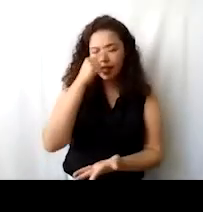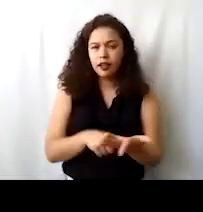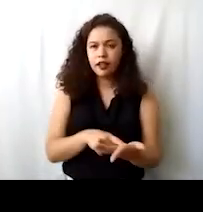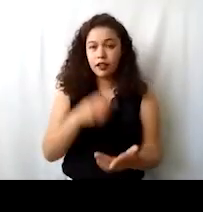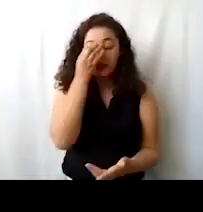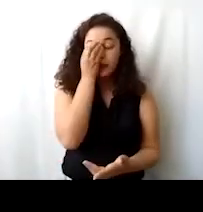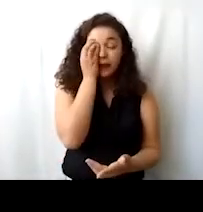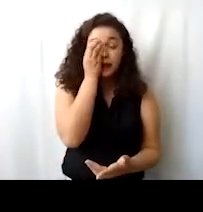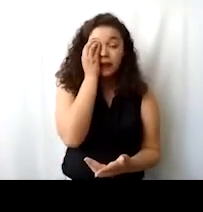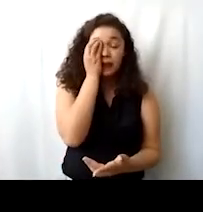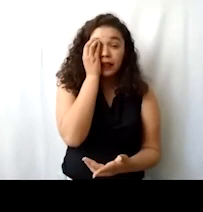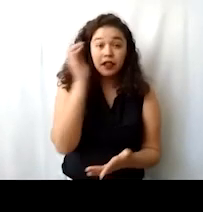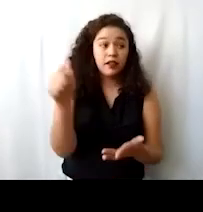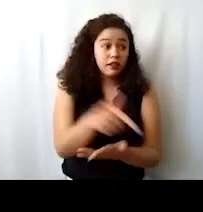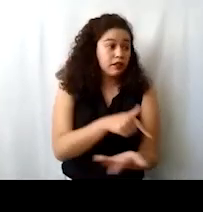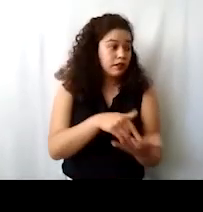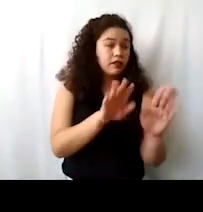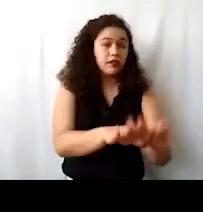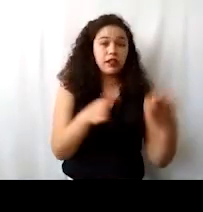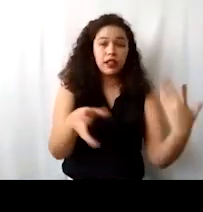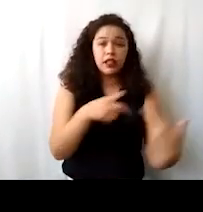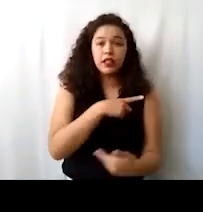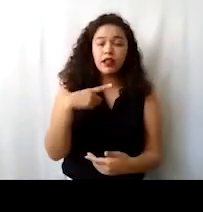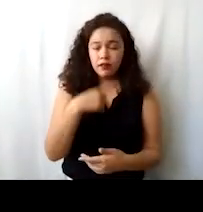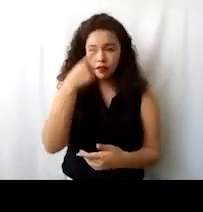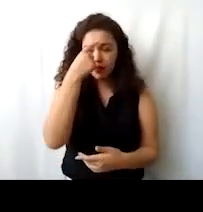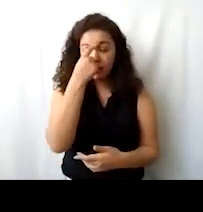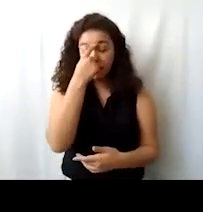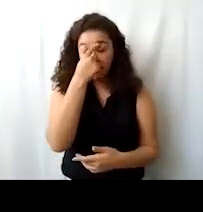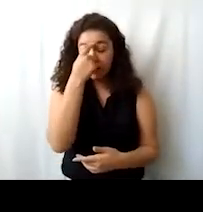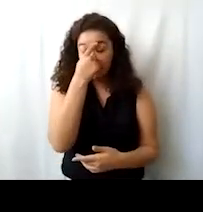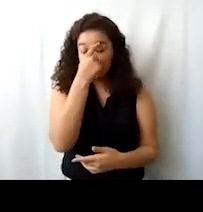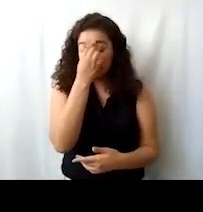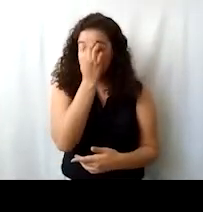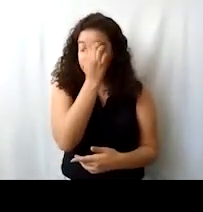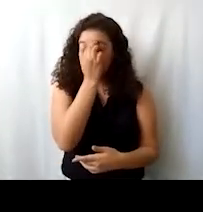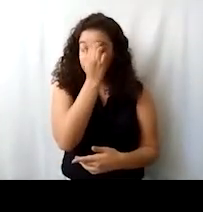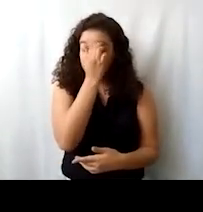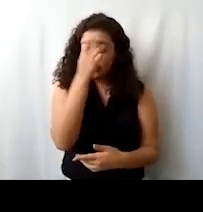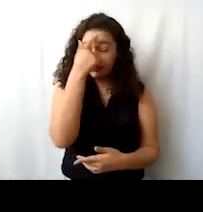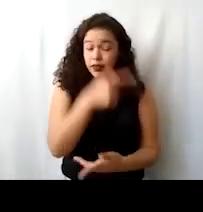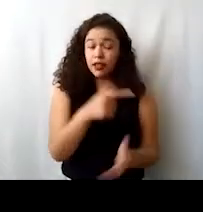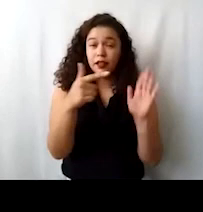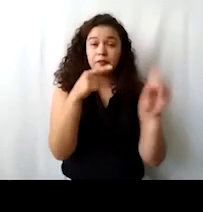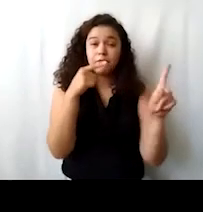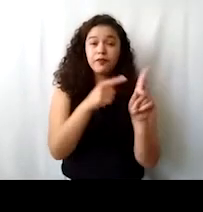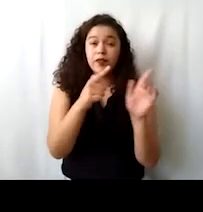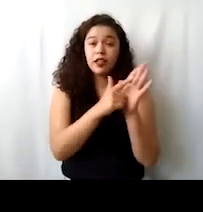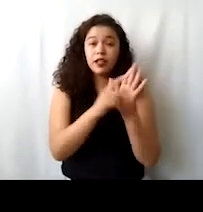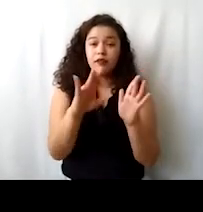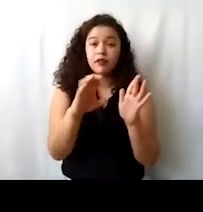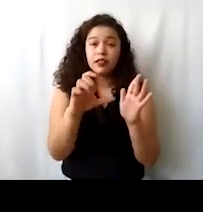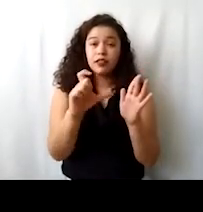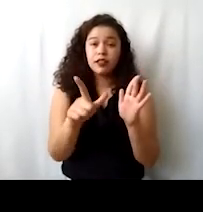la apertura del establecimiento para efectos fiscales, ¿no? Y desde luego, para